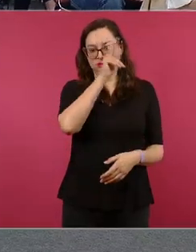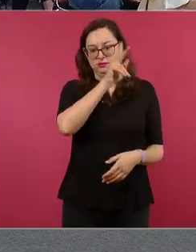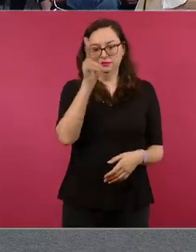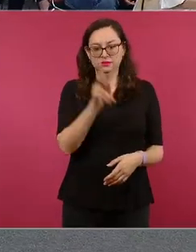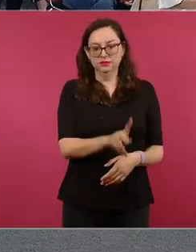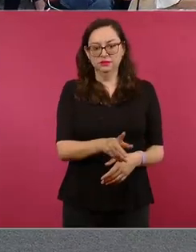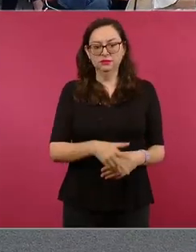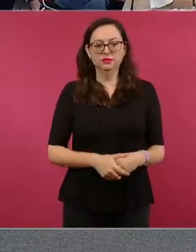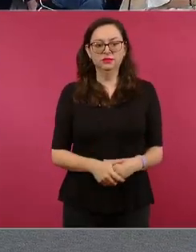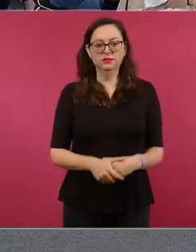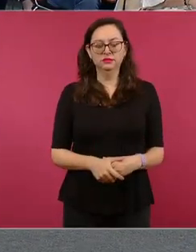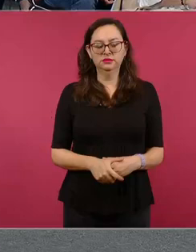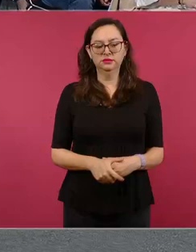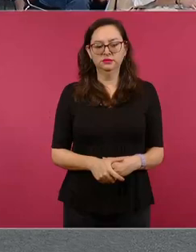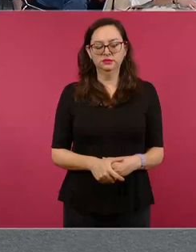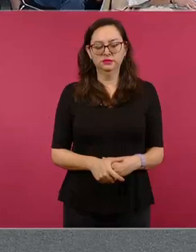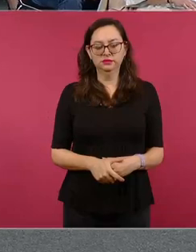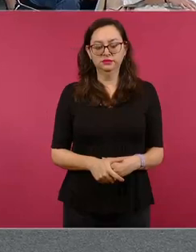Todos tienen